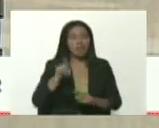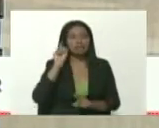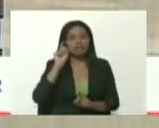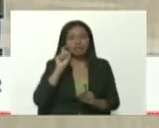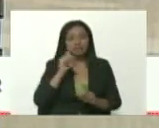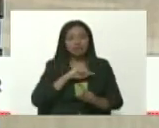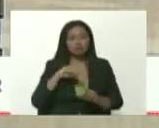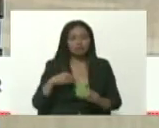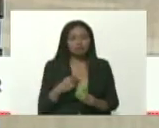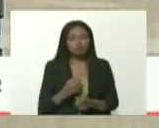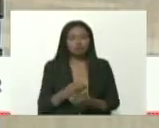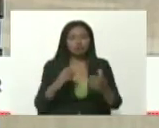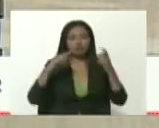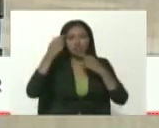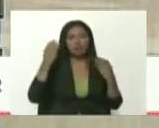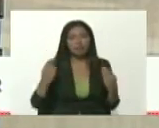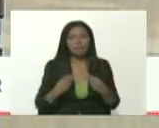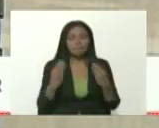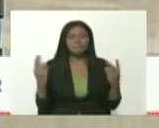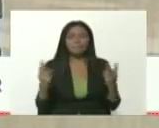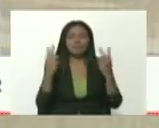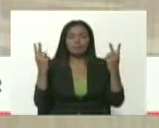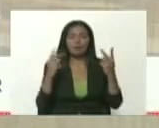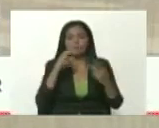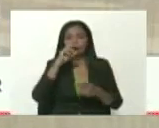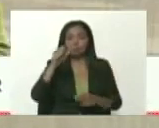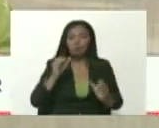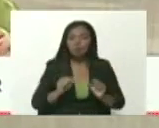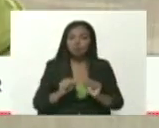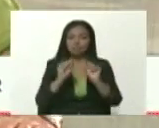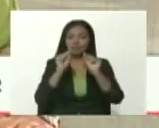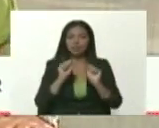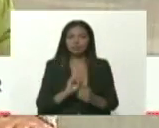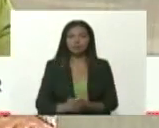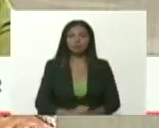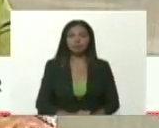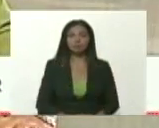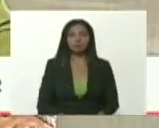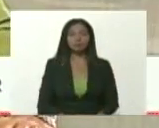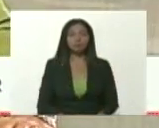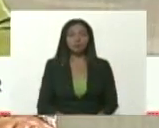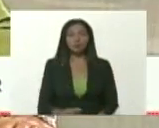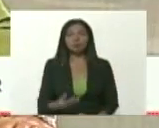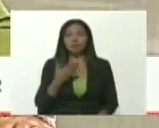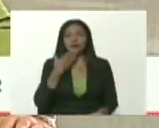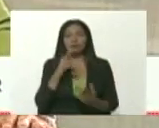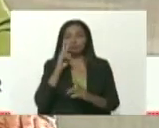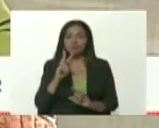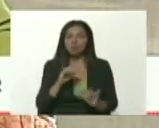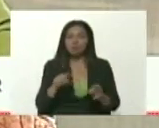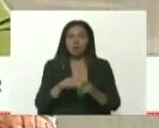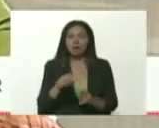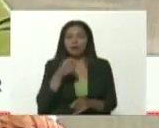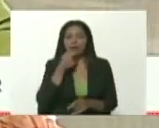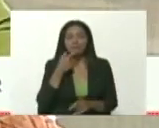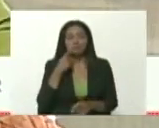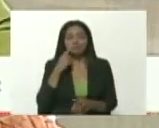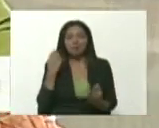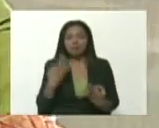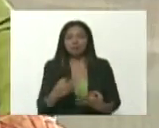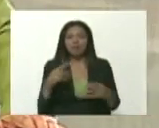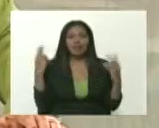enseñanzas. Chávez vive, Maduro sigue. Bueno, muchas gracias, fíjense, qué hermosura de